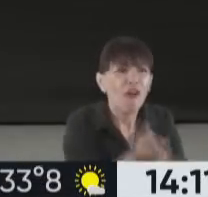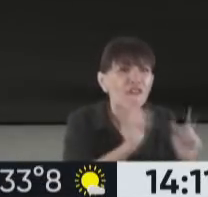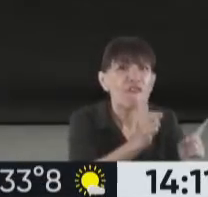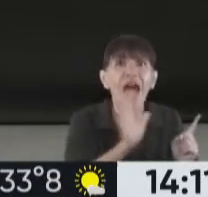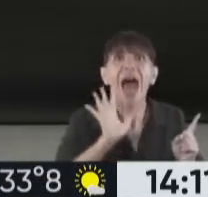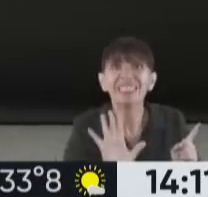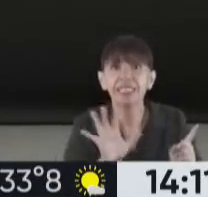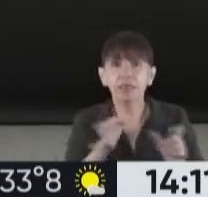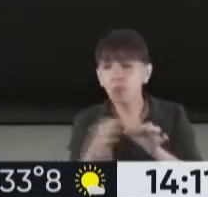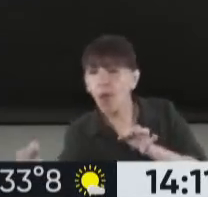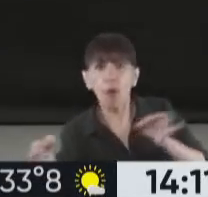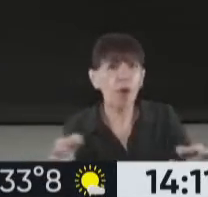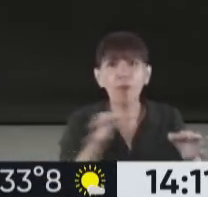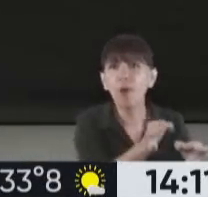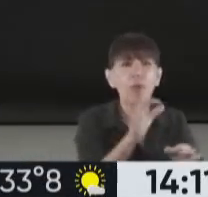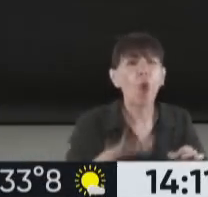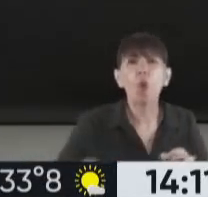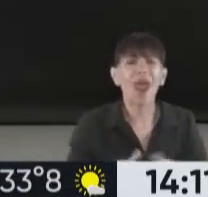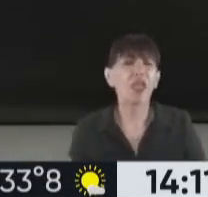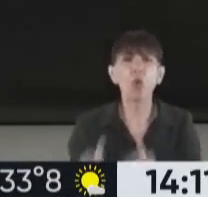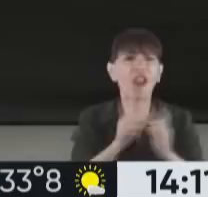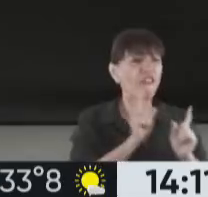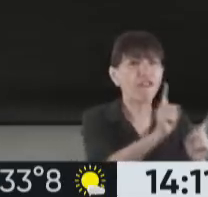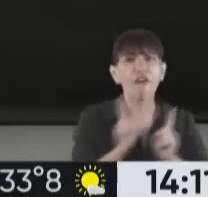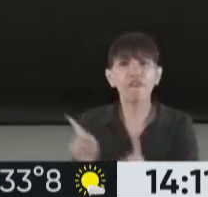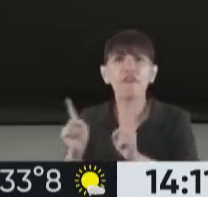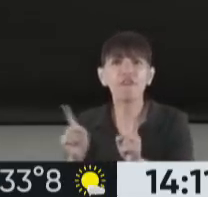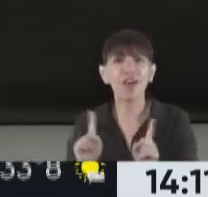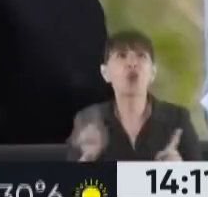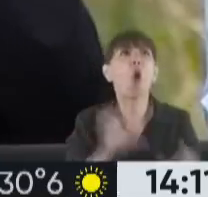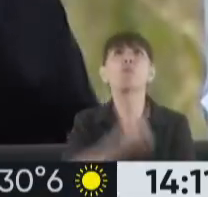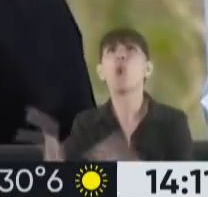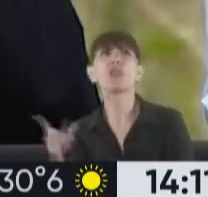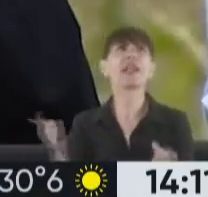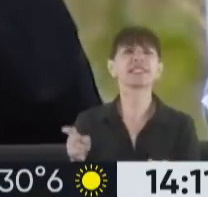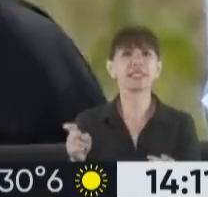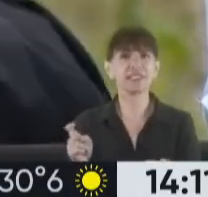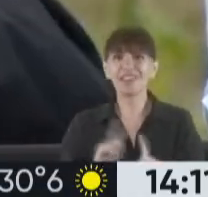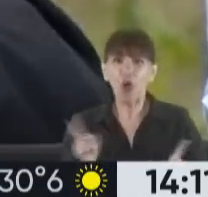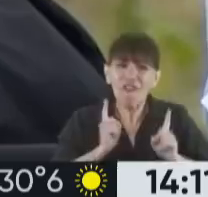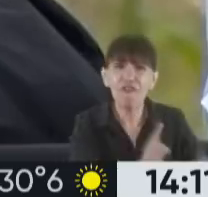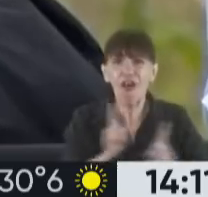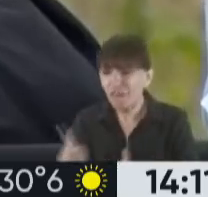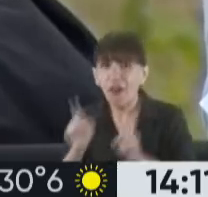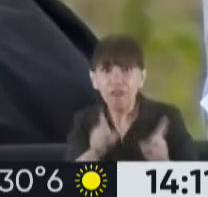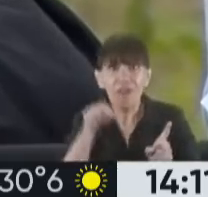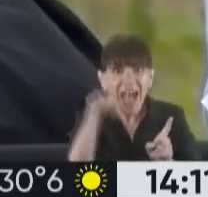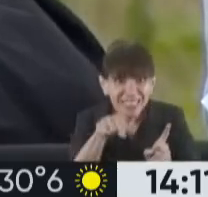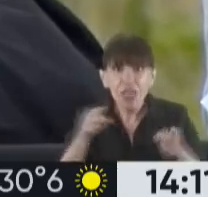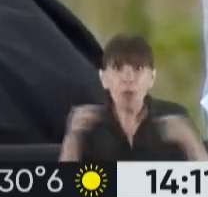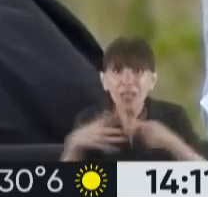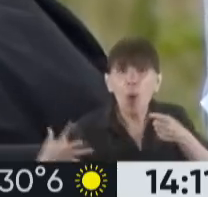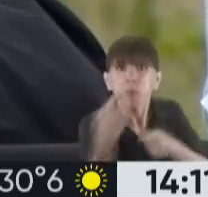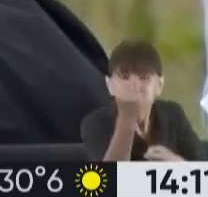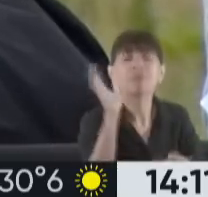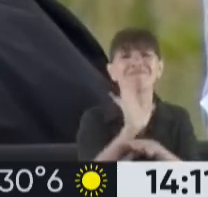cada pueblo de la Argentina, con cada rincón de la Argentina. Cuando eso lo logremos, entonces diremos que la Argentina es